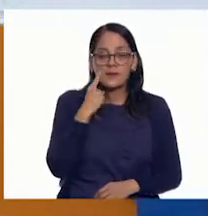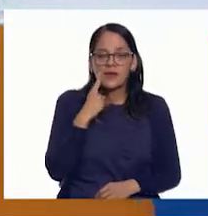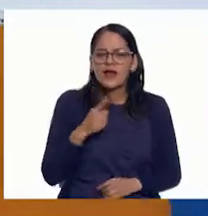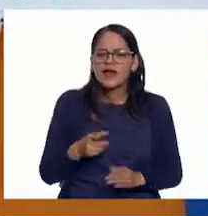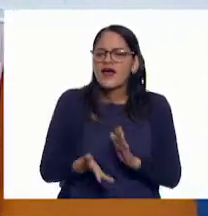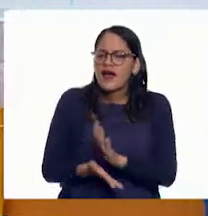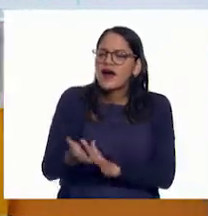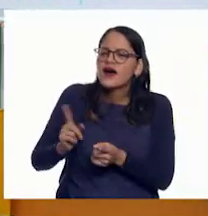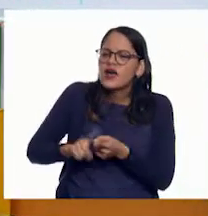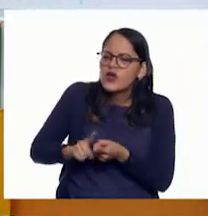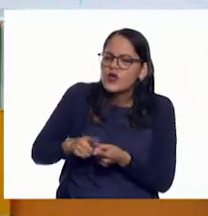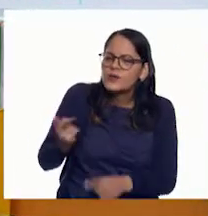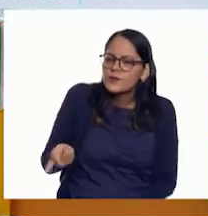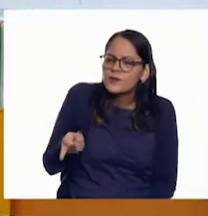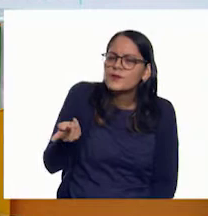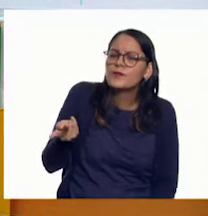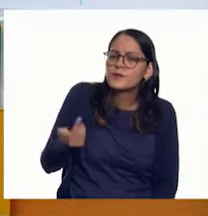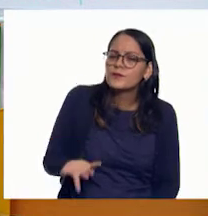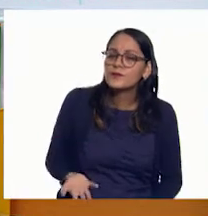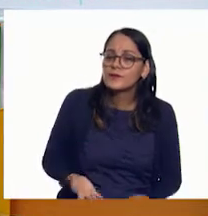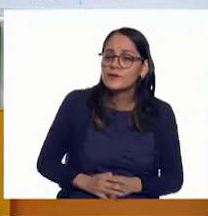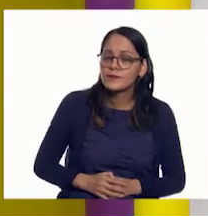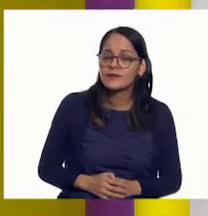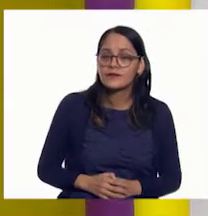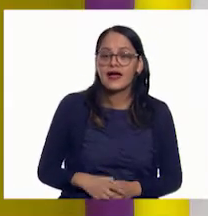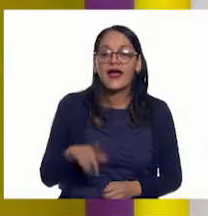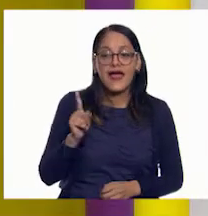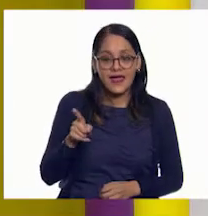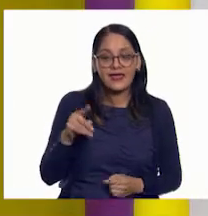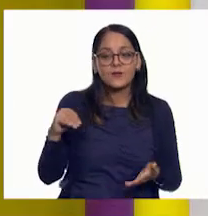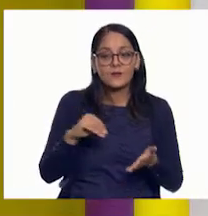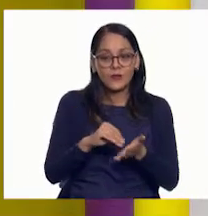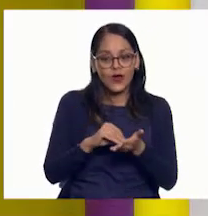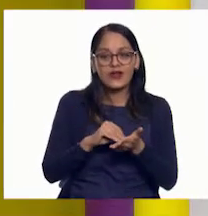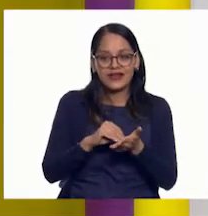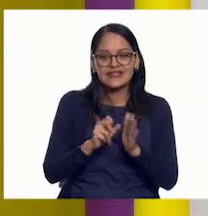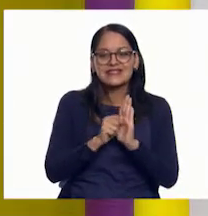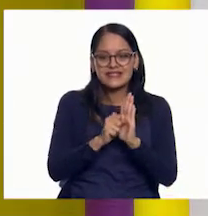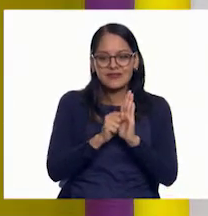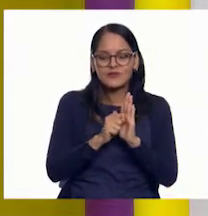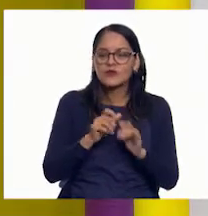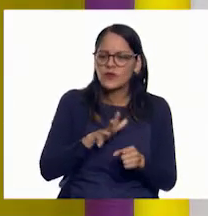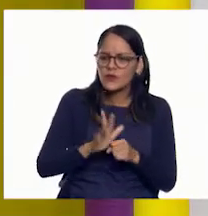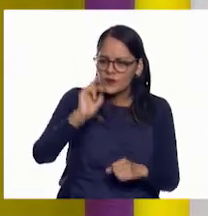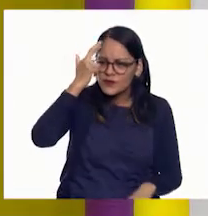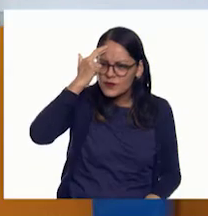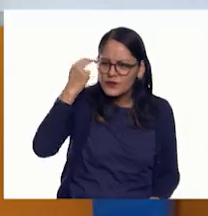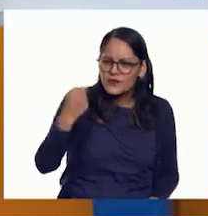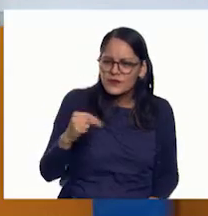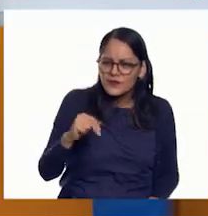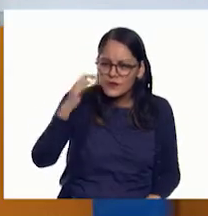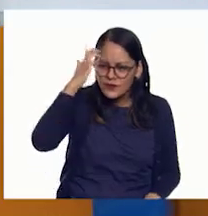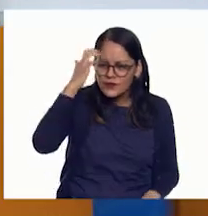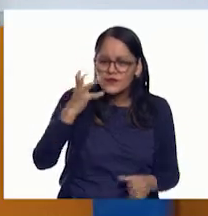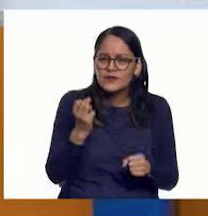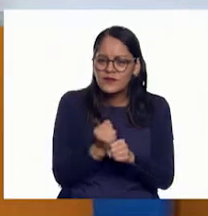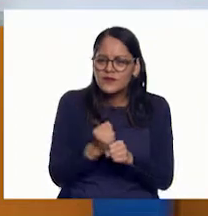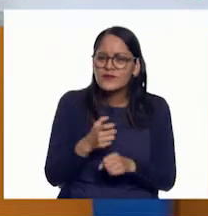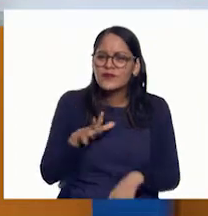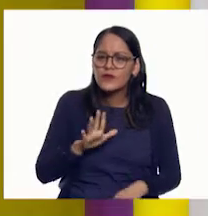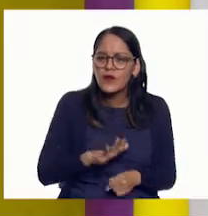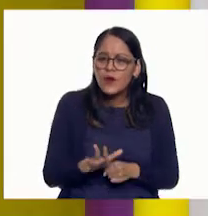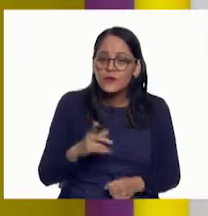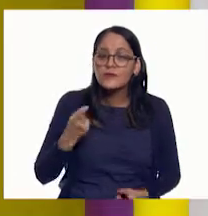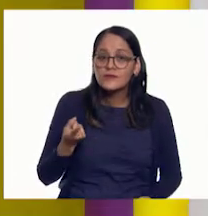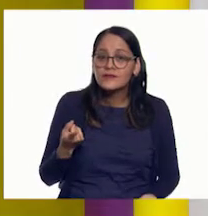dónde vas, niña? Ajá, y ella le puso un signo, ¿te acuerdas? ¿Cómo se llaman? ¿Se acuerdan de esos signos? ¿Cómo se llaman esos signos?